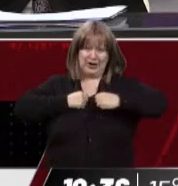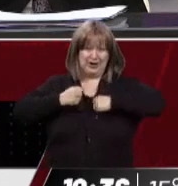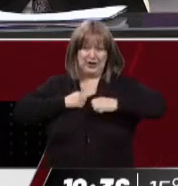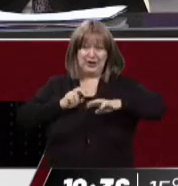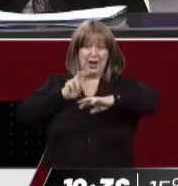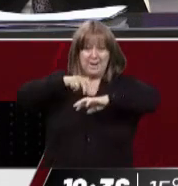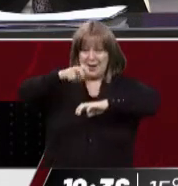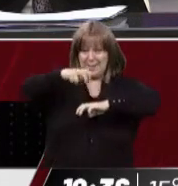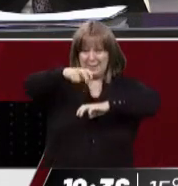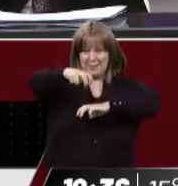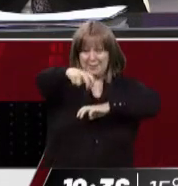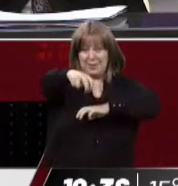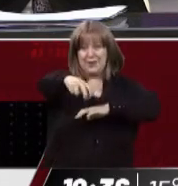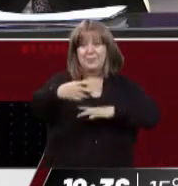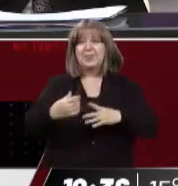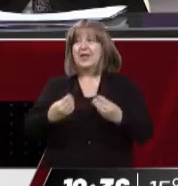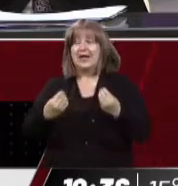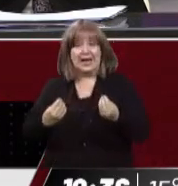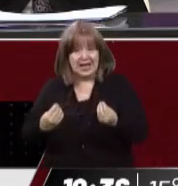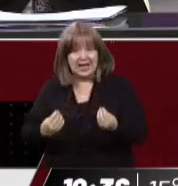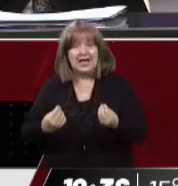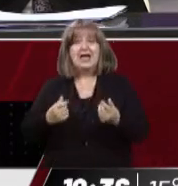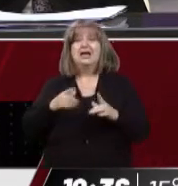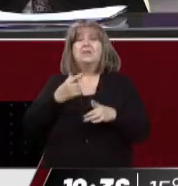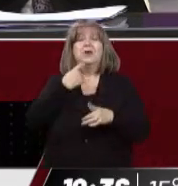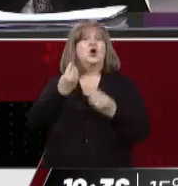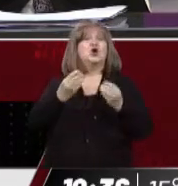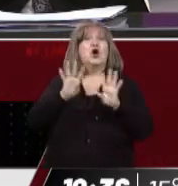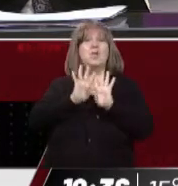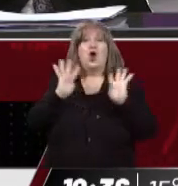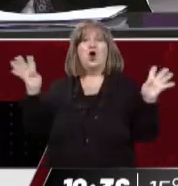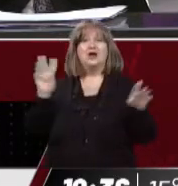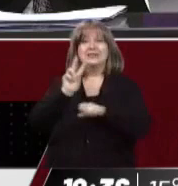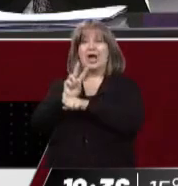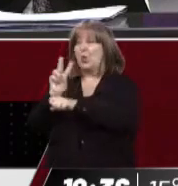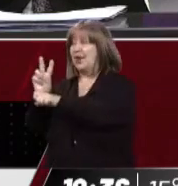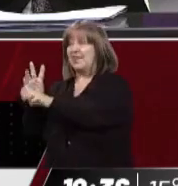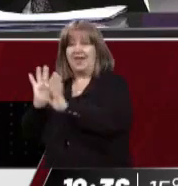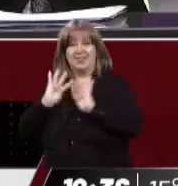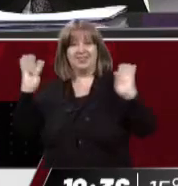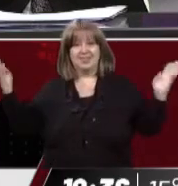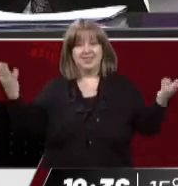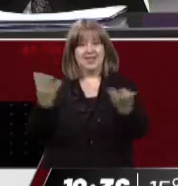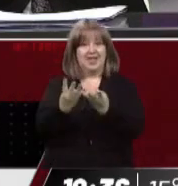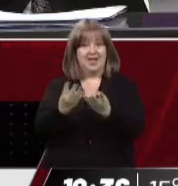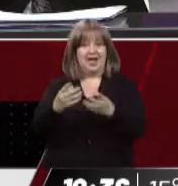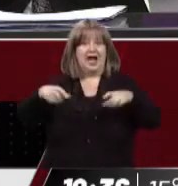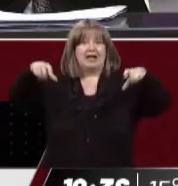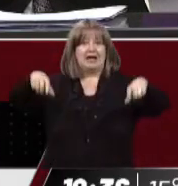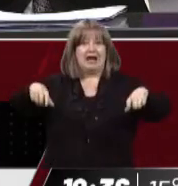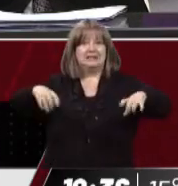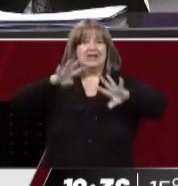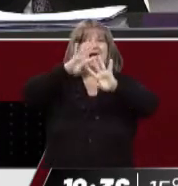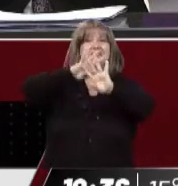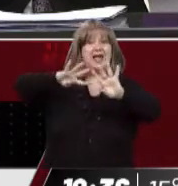primera línea? ¿Cómo? Claro, porque no tienen como la misma seguridad las canchas. No, claro, que tenemos, por ejemplo, acá que tenés las